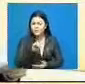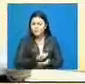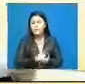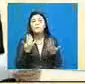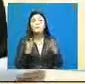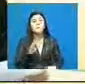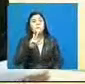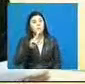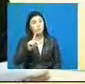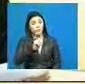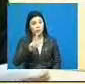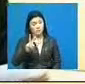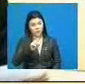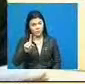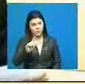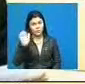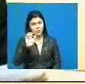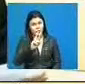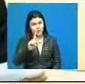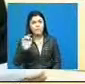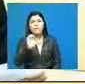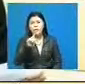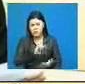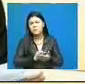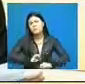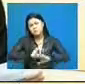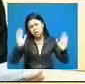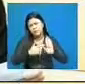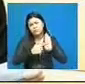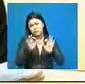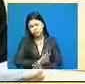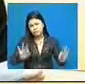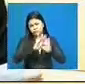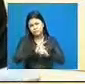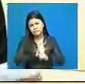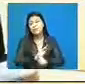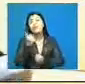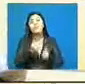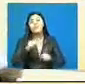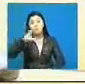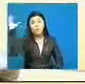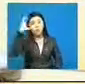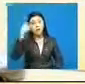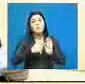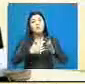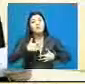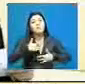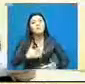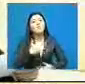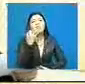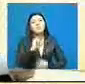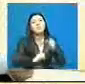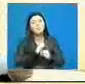el 21 de enero, para ser más exactos, el país emitió un bono a 30 años